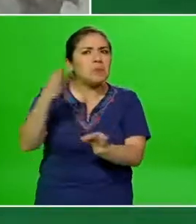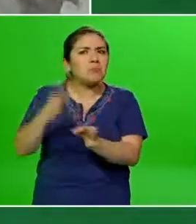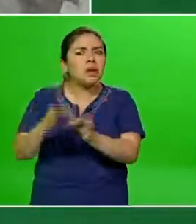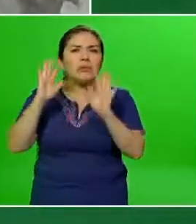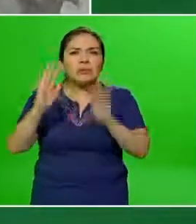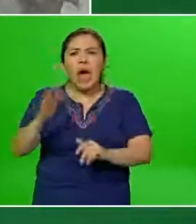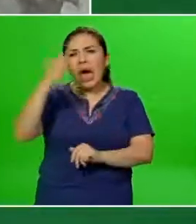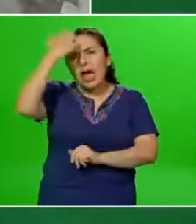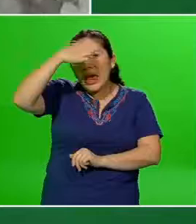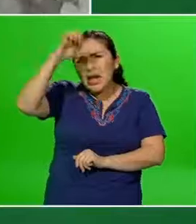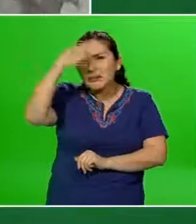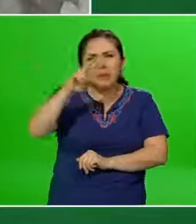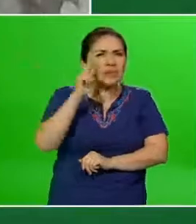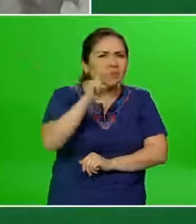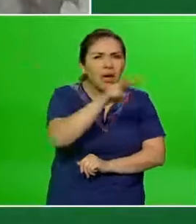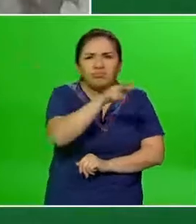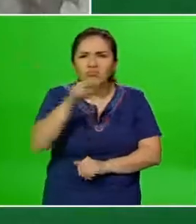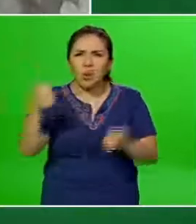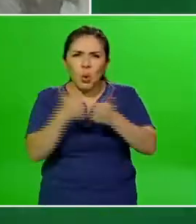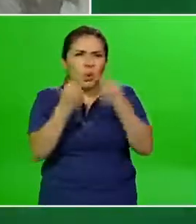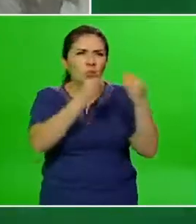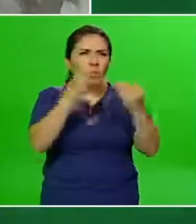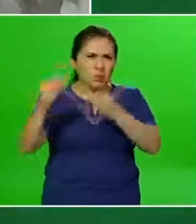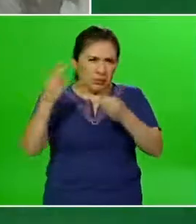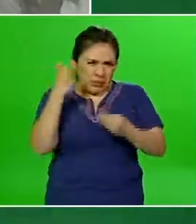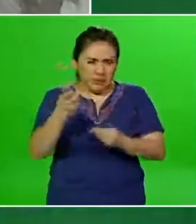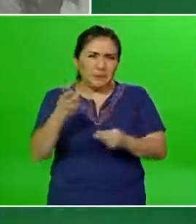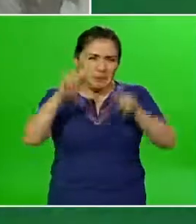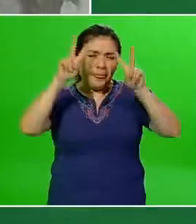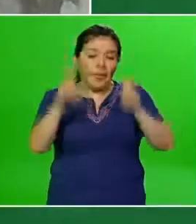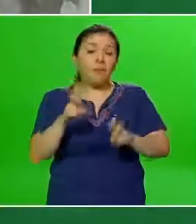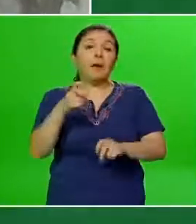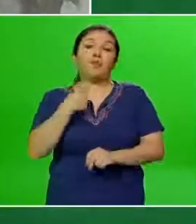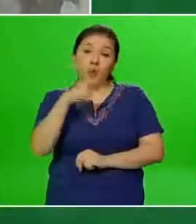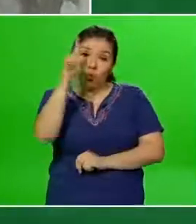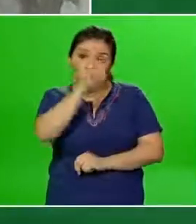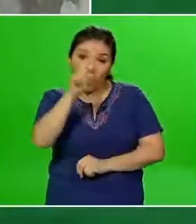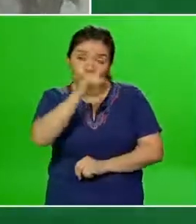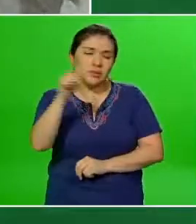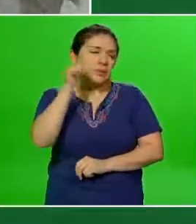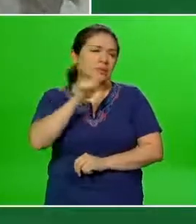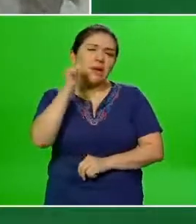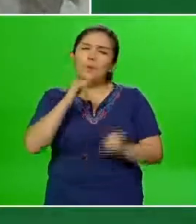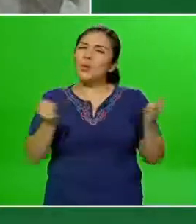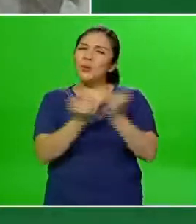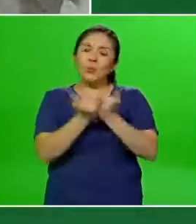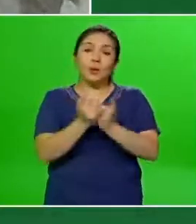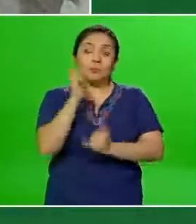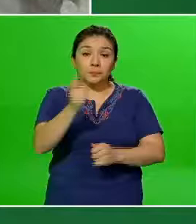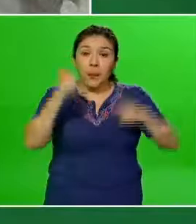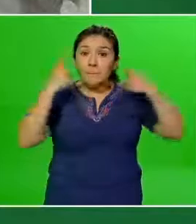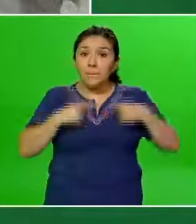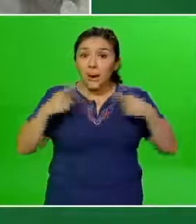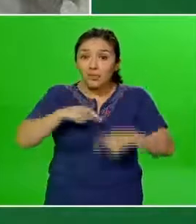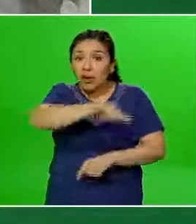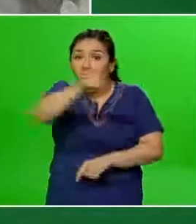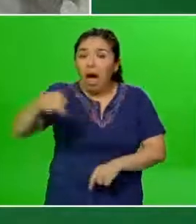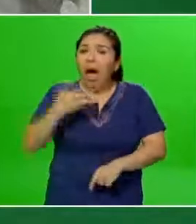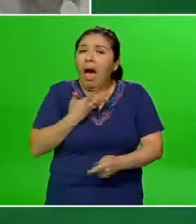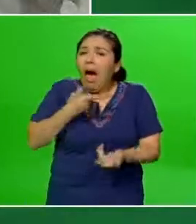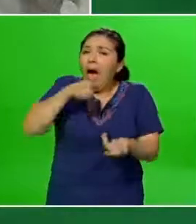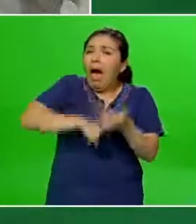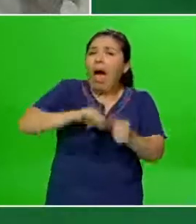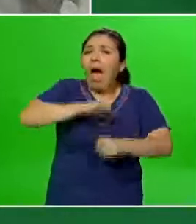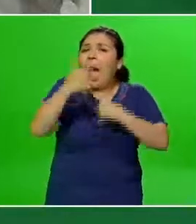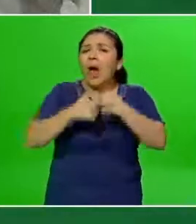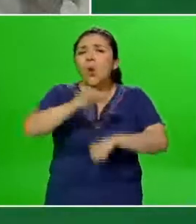hemos experimentado muchos en esta parte. Entonces, la recomendación siempre es: las personas que tenemos alguna